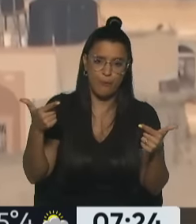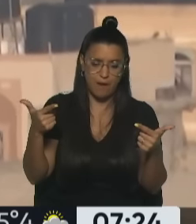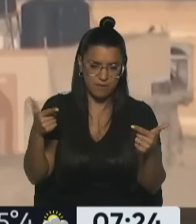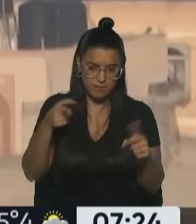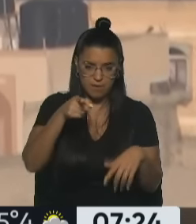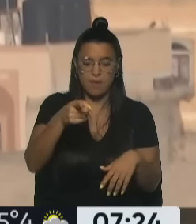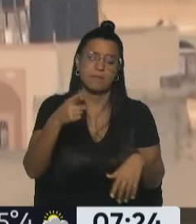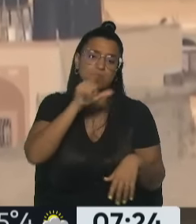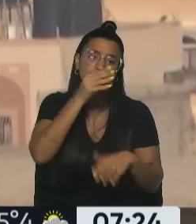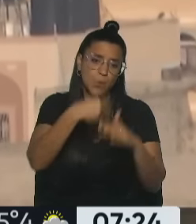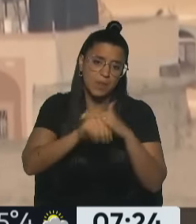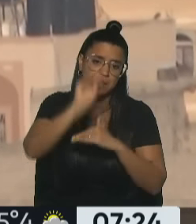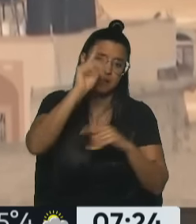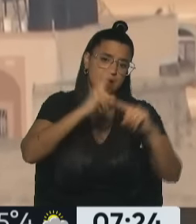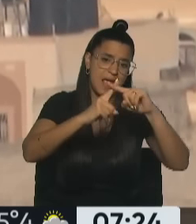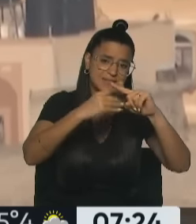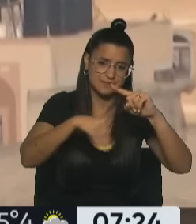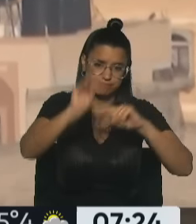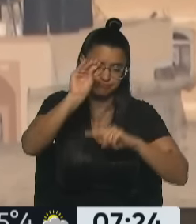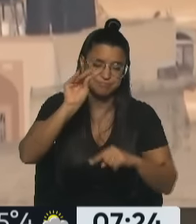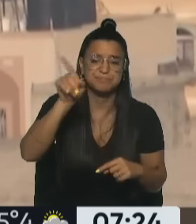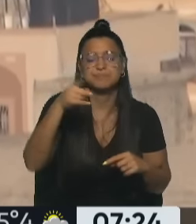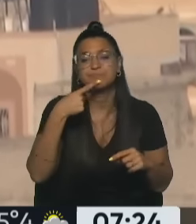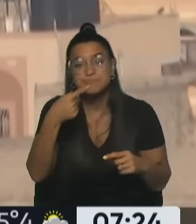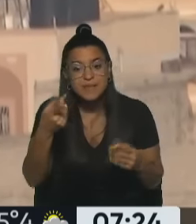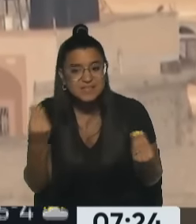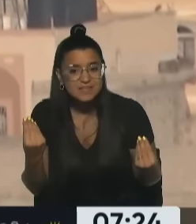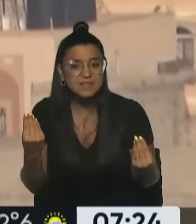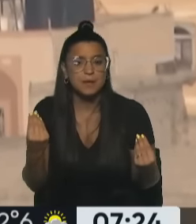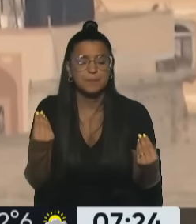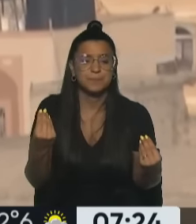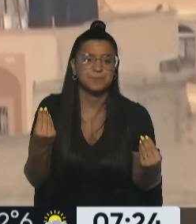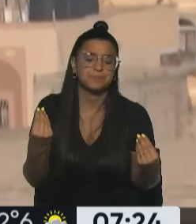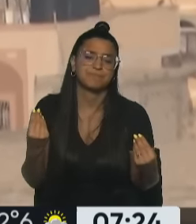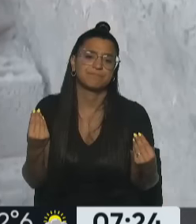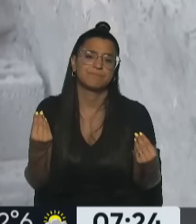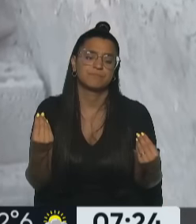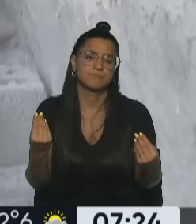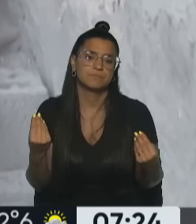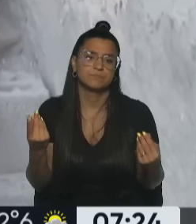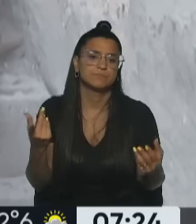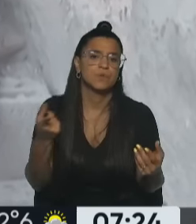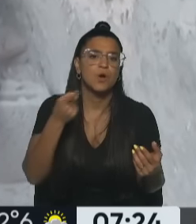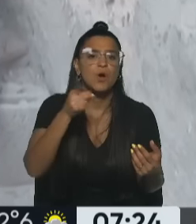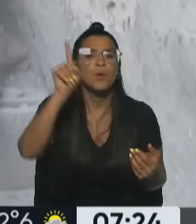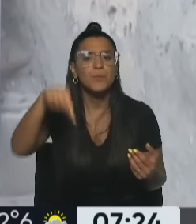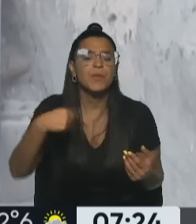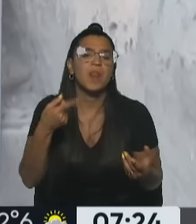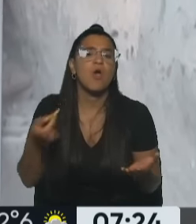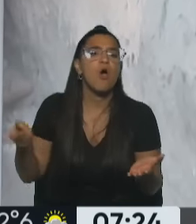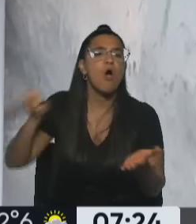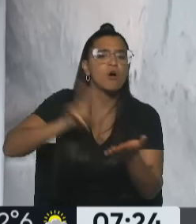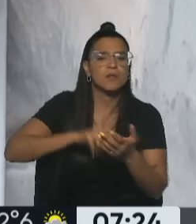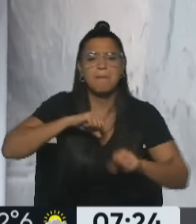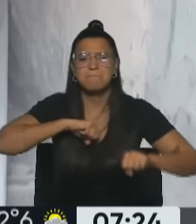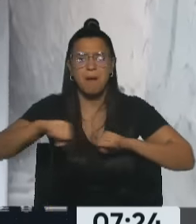la cuenta de Twitter, en la cuenta de X, y manifestaba que se habían producido nuevamente